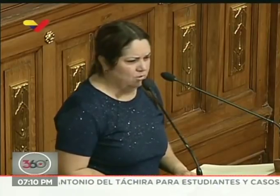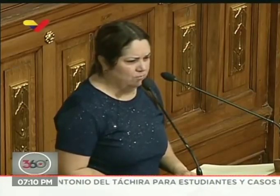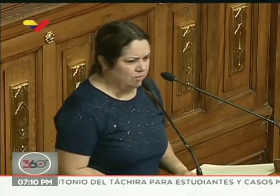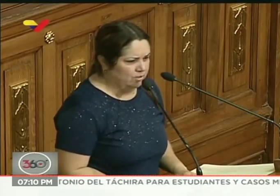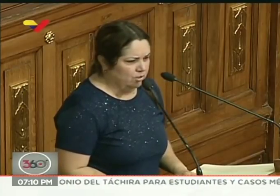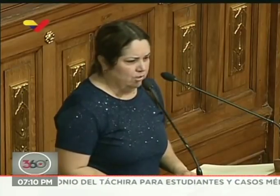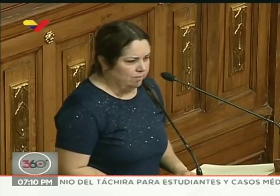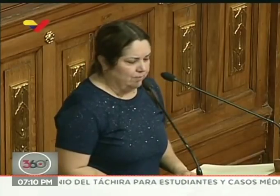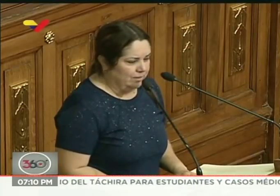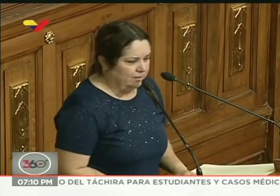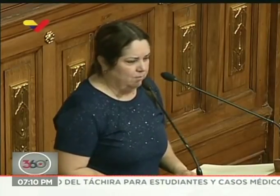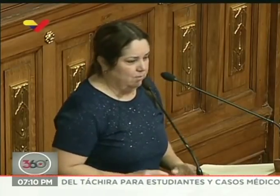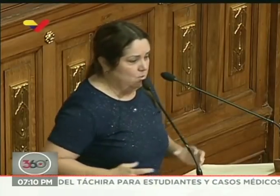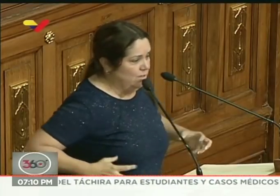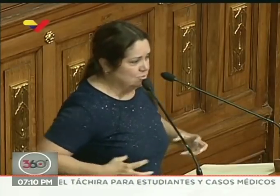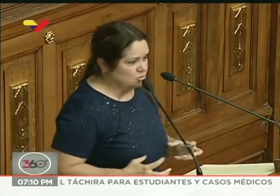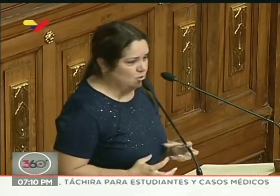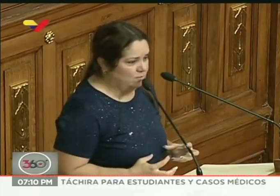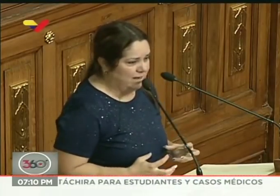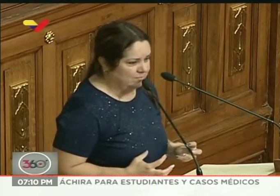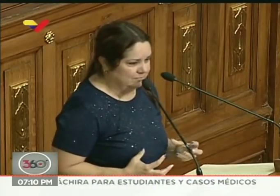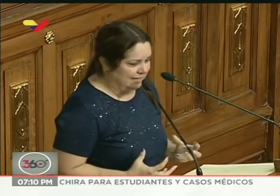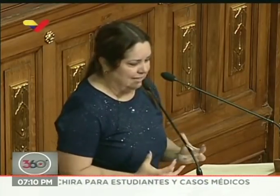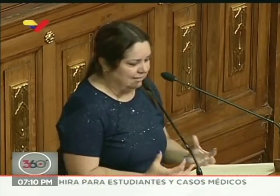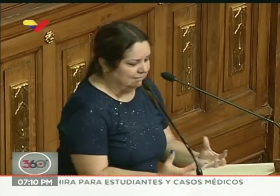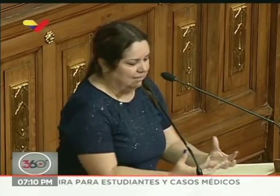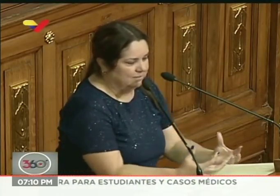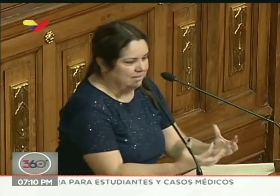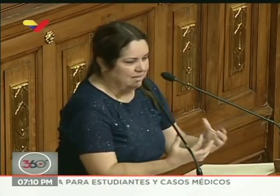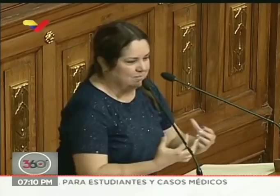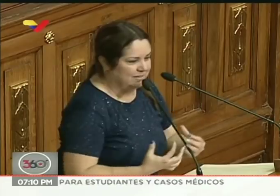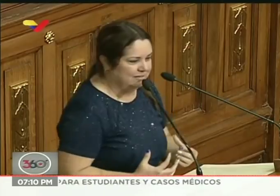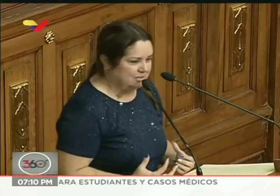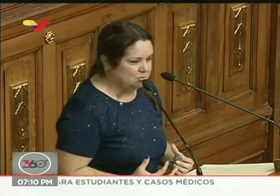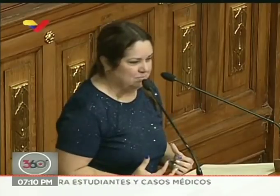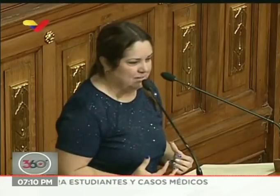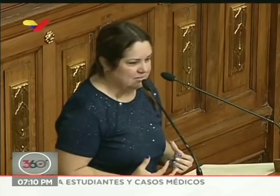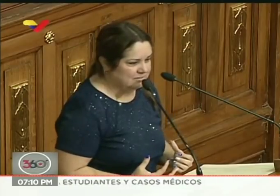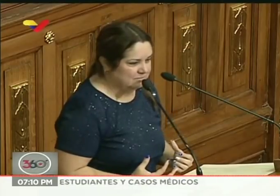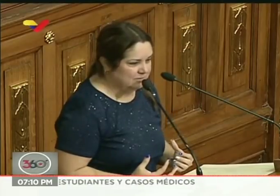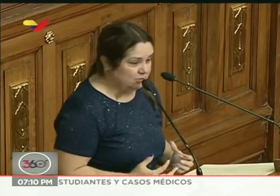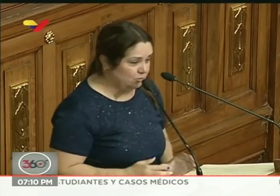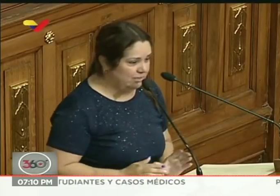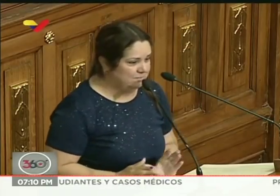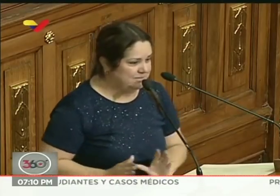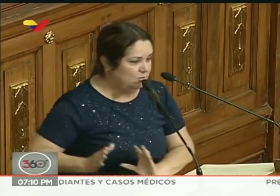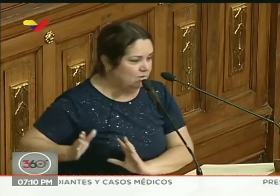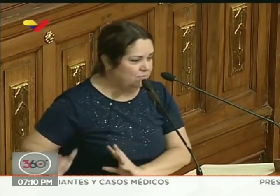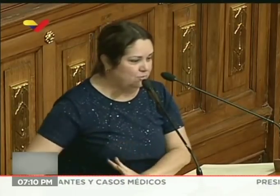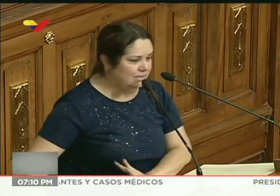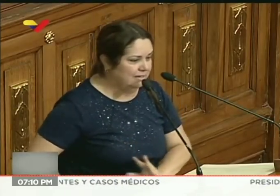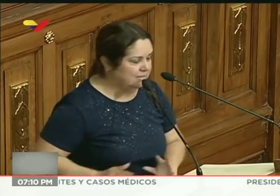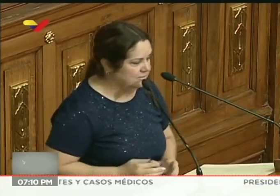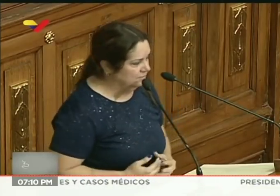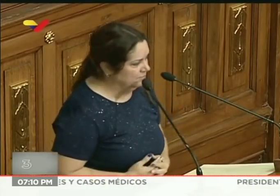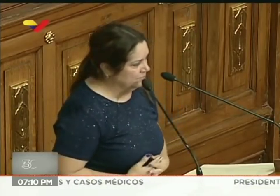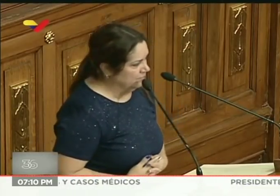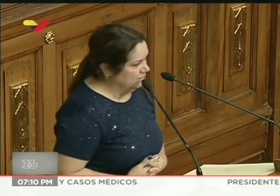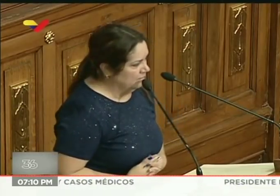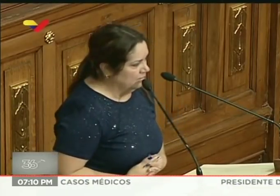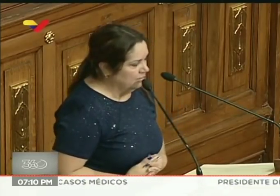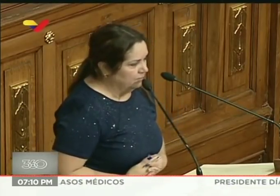terrorismo. Y vivimos una zozobra, ya la candela venía en la mitad del techo de mi casa. Y yo tenía a mis hijos al fondo de la